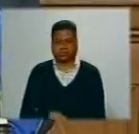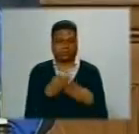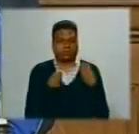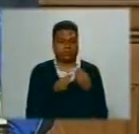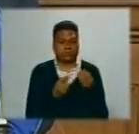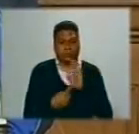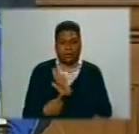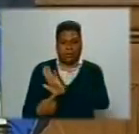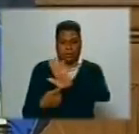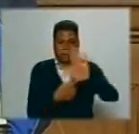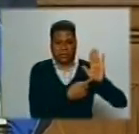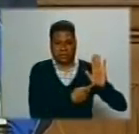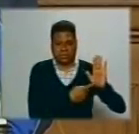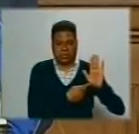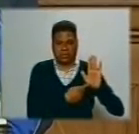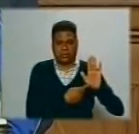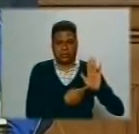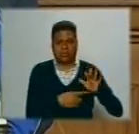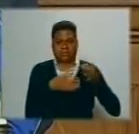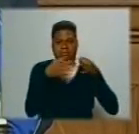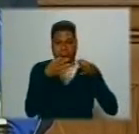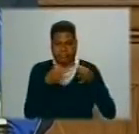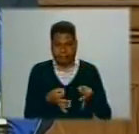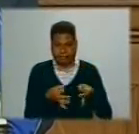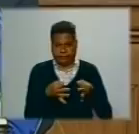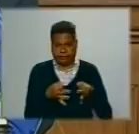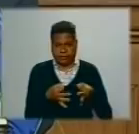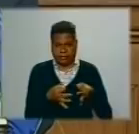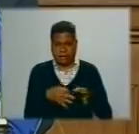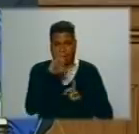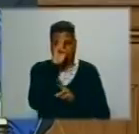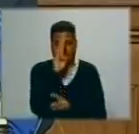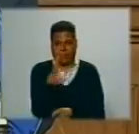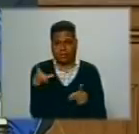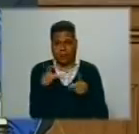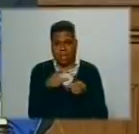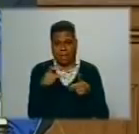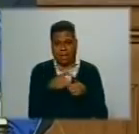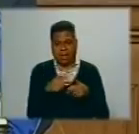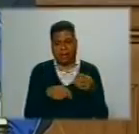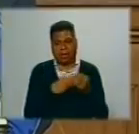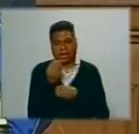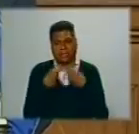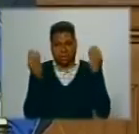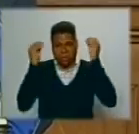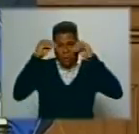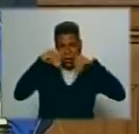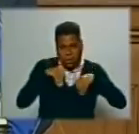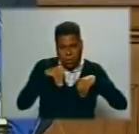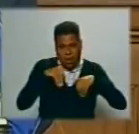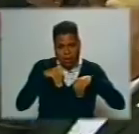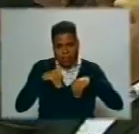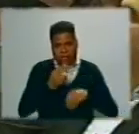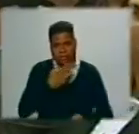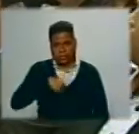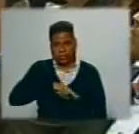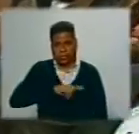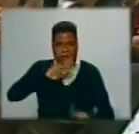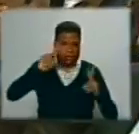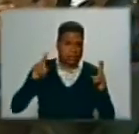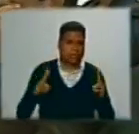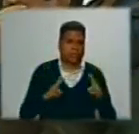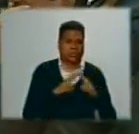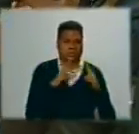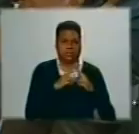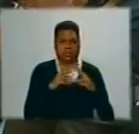nuestra firme vocación democrática, de respeto a la palabra empeñada en los acuerdos consensuados y de reconocimiento de